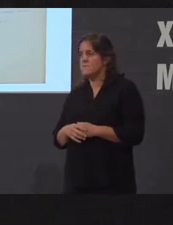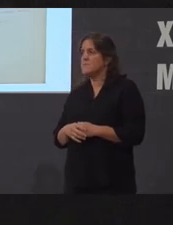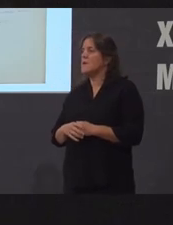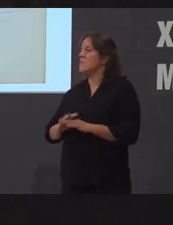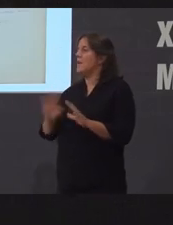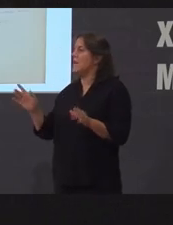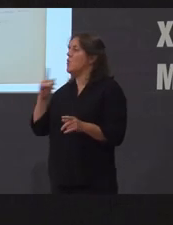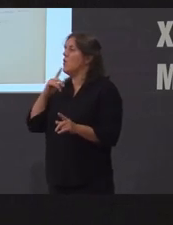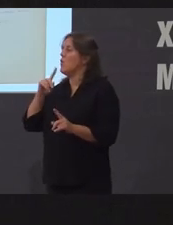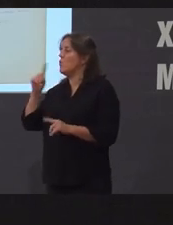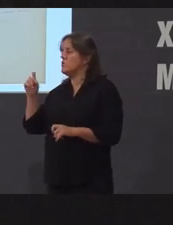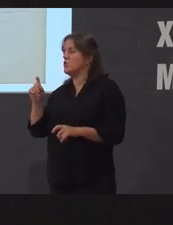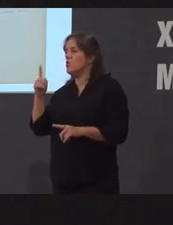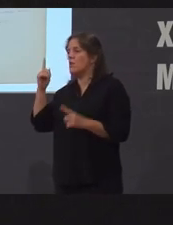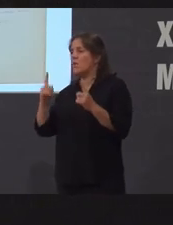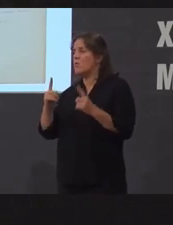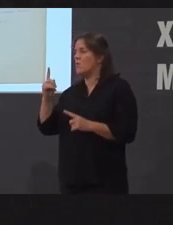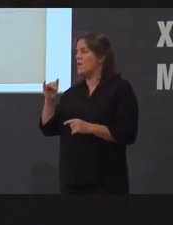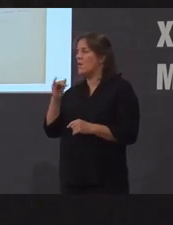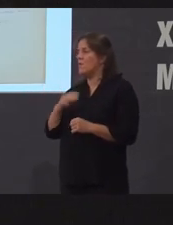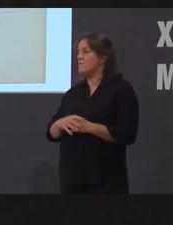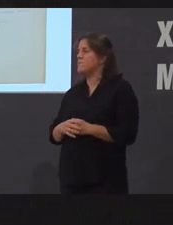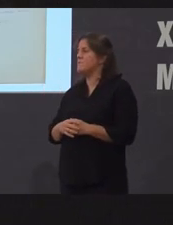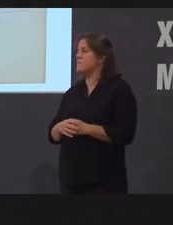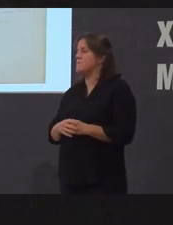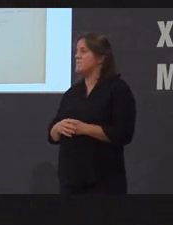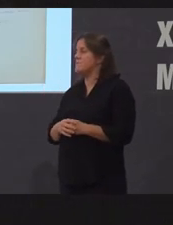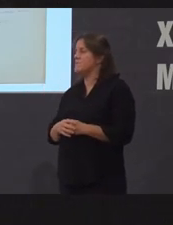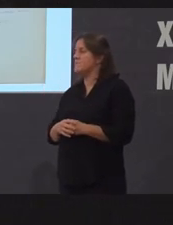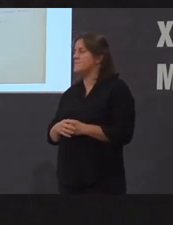Non hai ningunha cuestión na que queirades a...